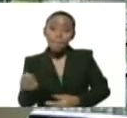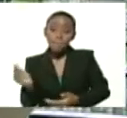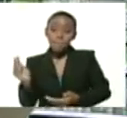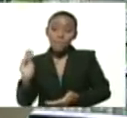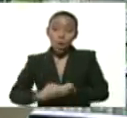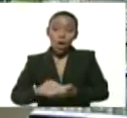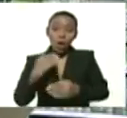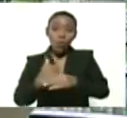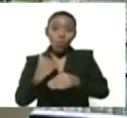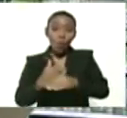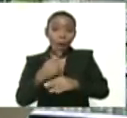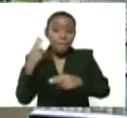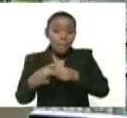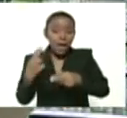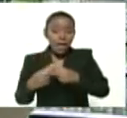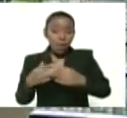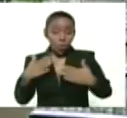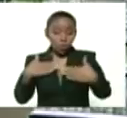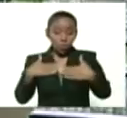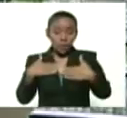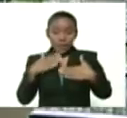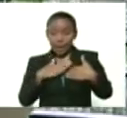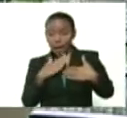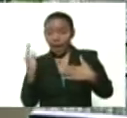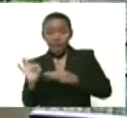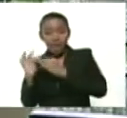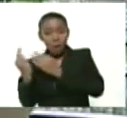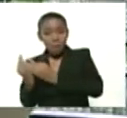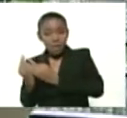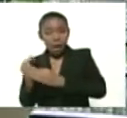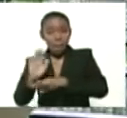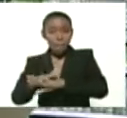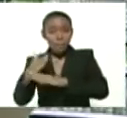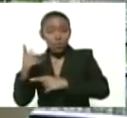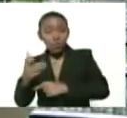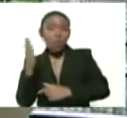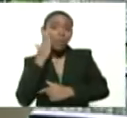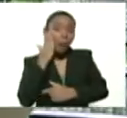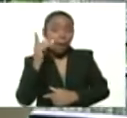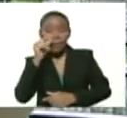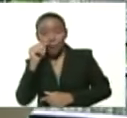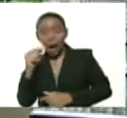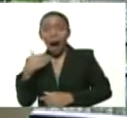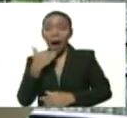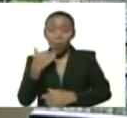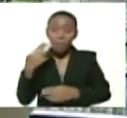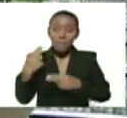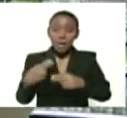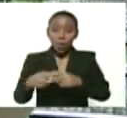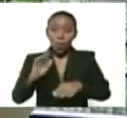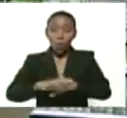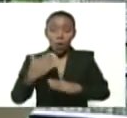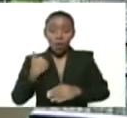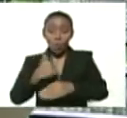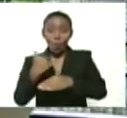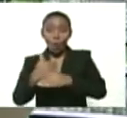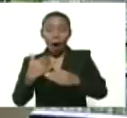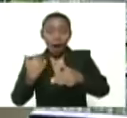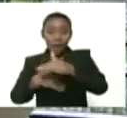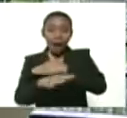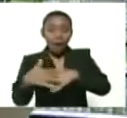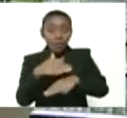riesgo, y está poniendo en riesgo a su pareja, está poniendo en riesgo a su mamá, a su papá, y eso es algo muy importante a